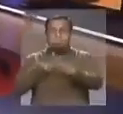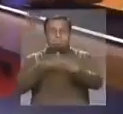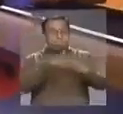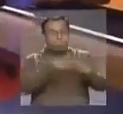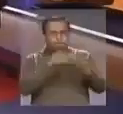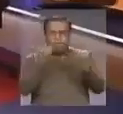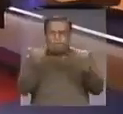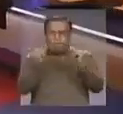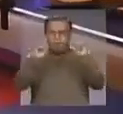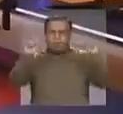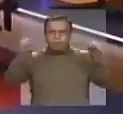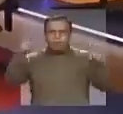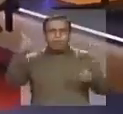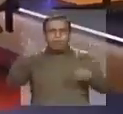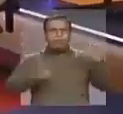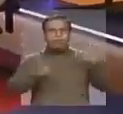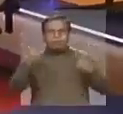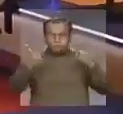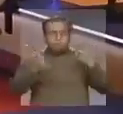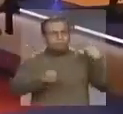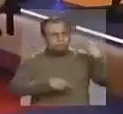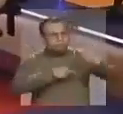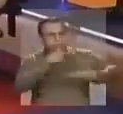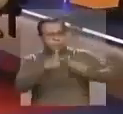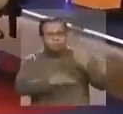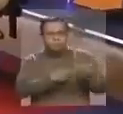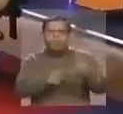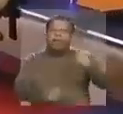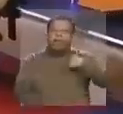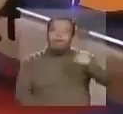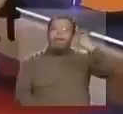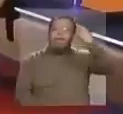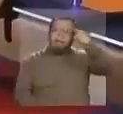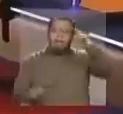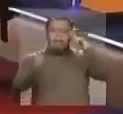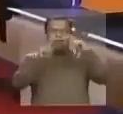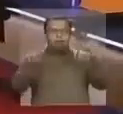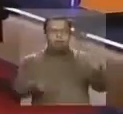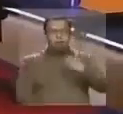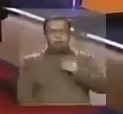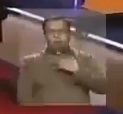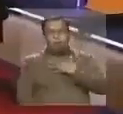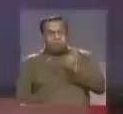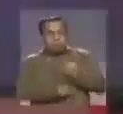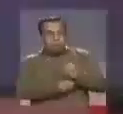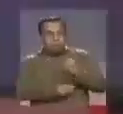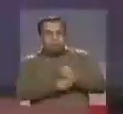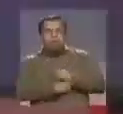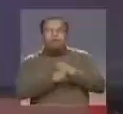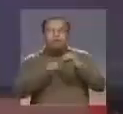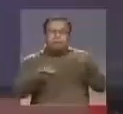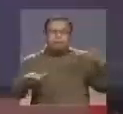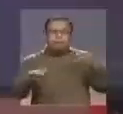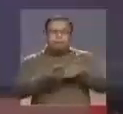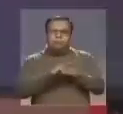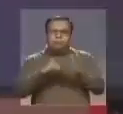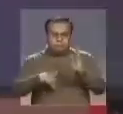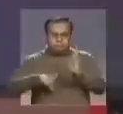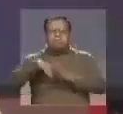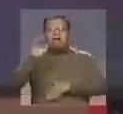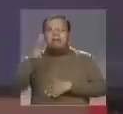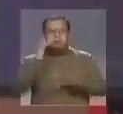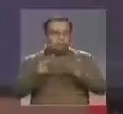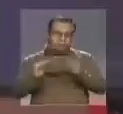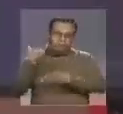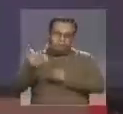podríamos hablar tiene que ver con esa reproducción también de estereotipos que cierra las oportunidades laborales para acceder a cargos más allá